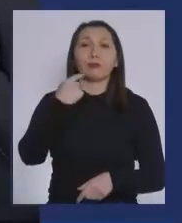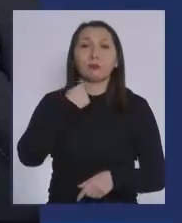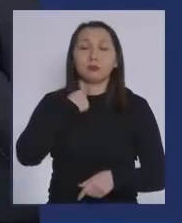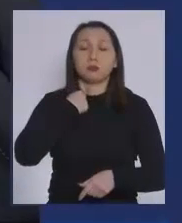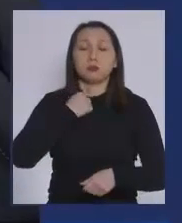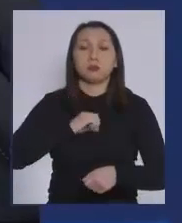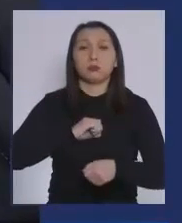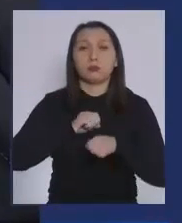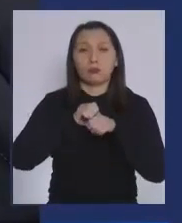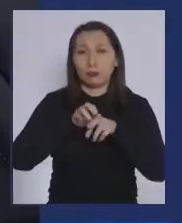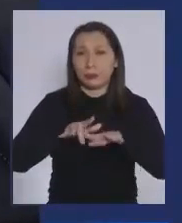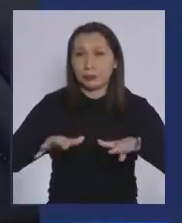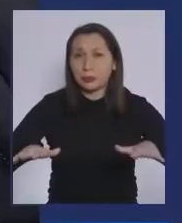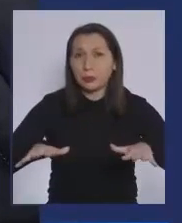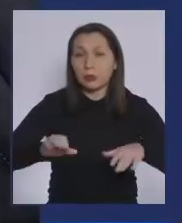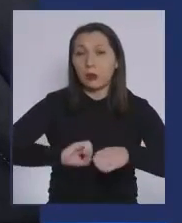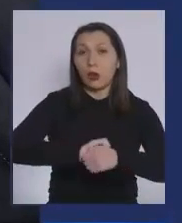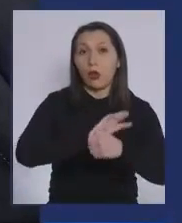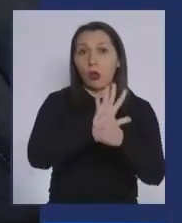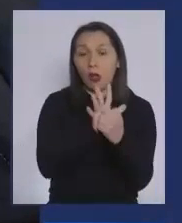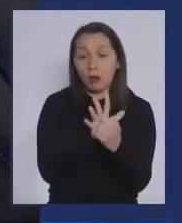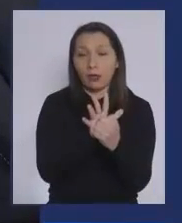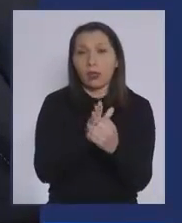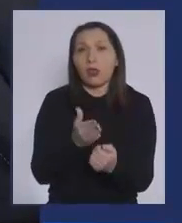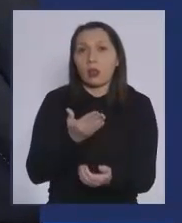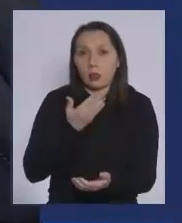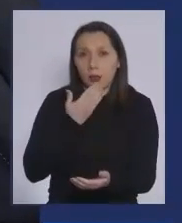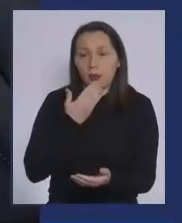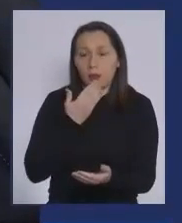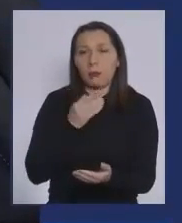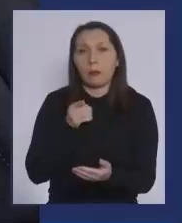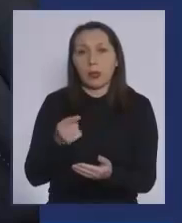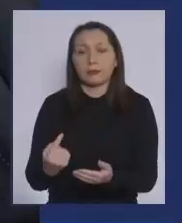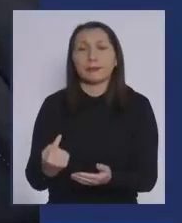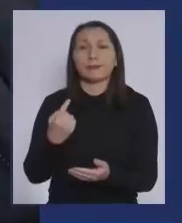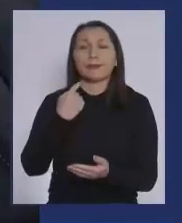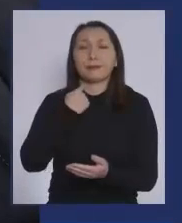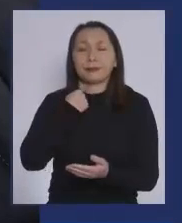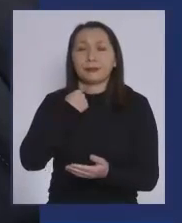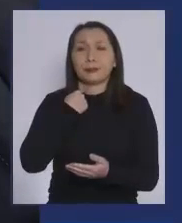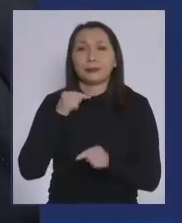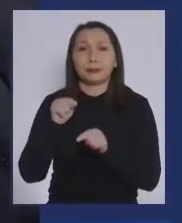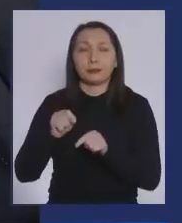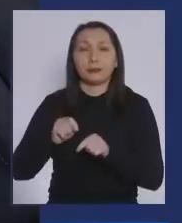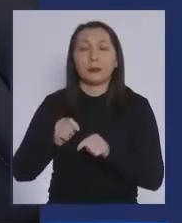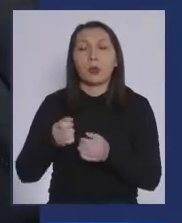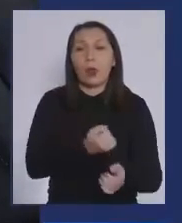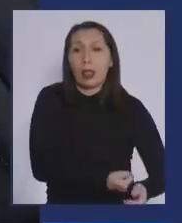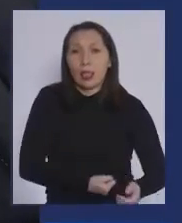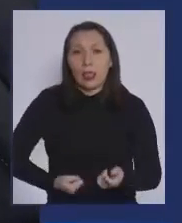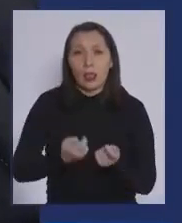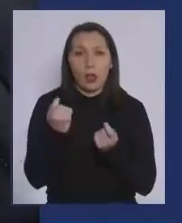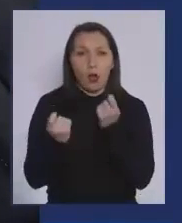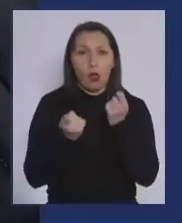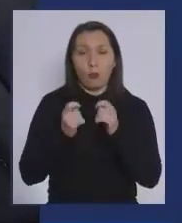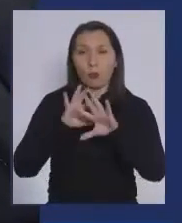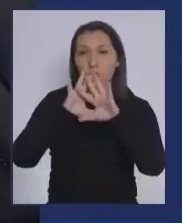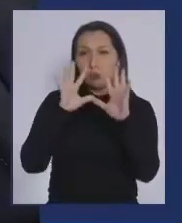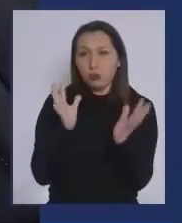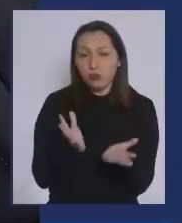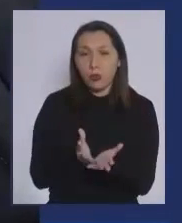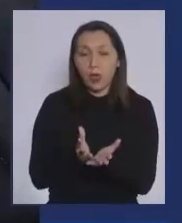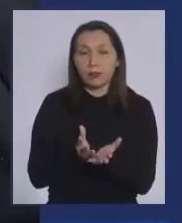de la pandemia de coronavirus y las consecuencias de la recesión mundial